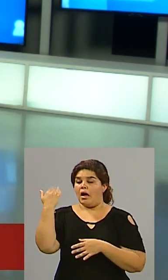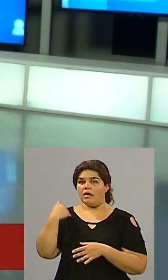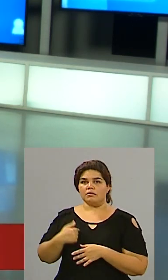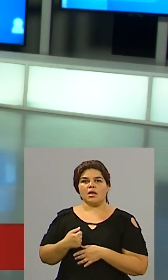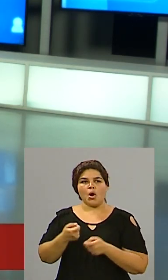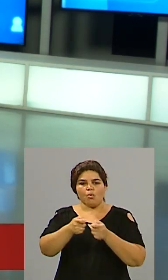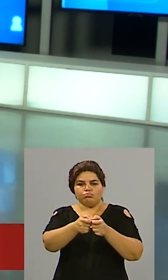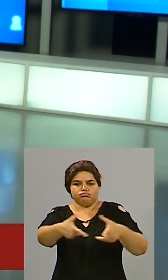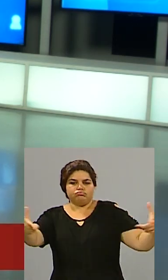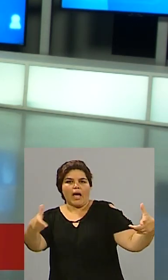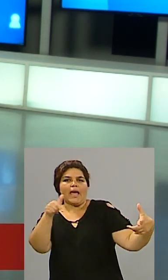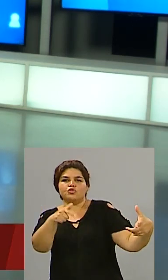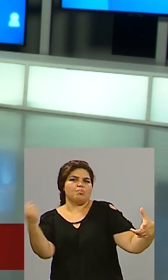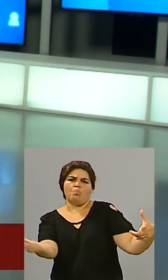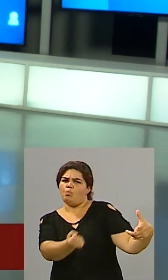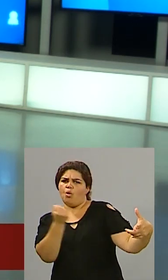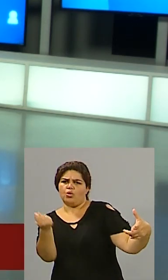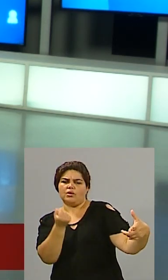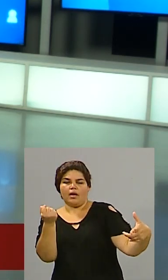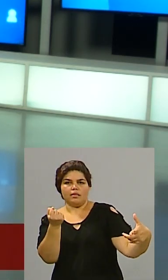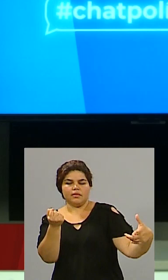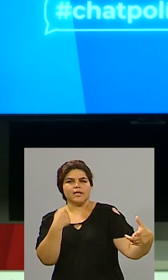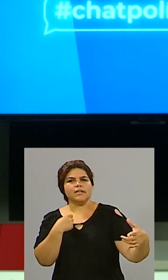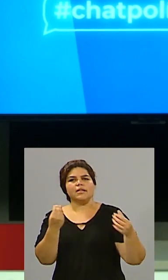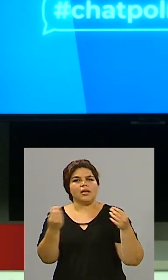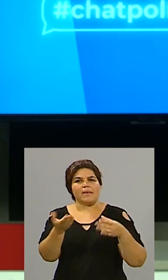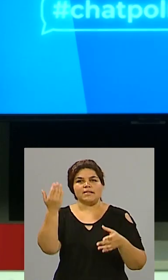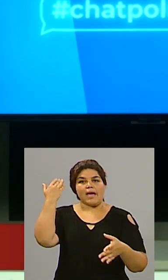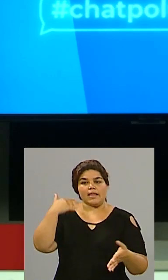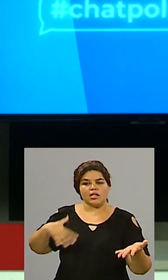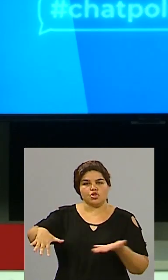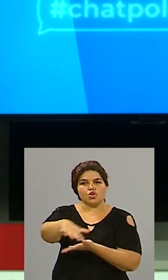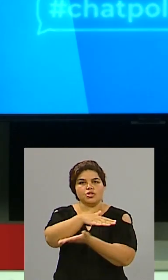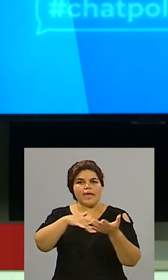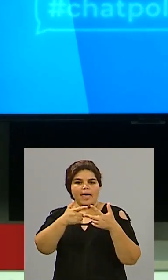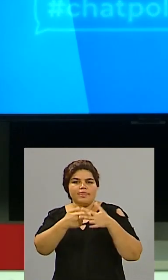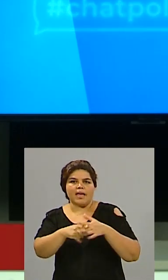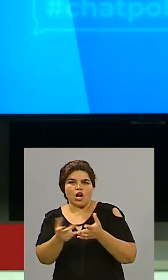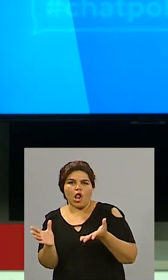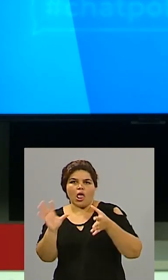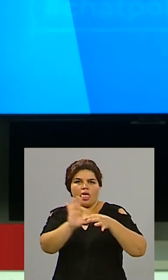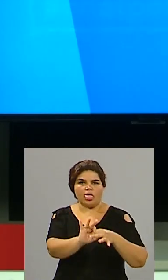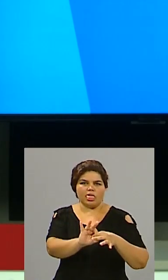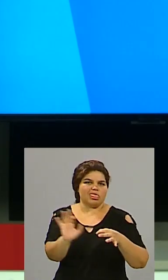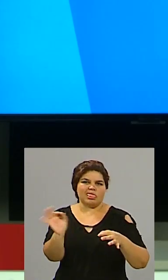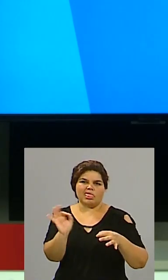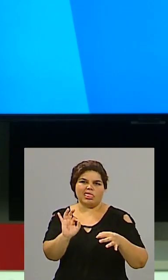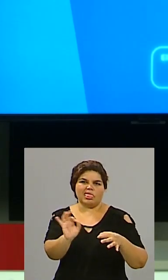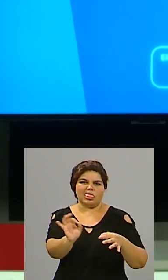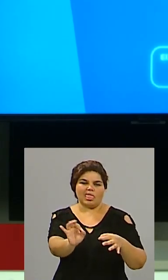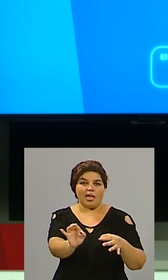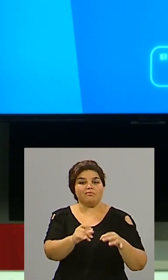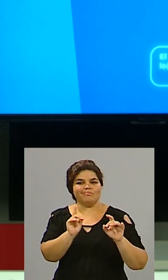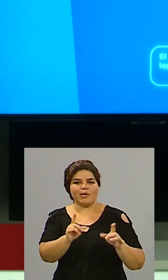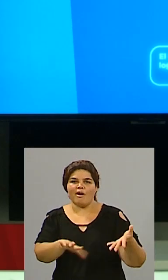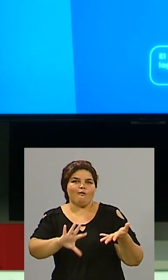¿no? Hablábamos de sociedades no tecnificadas, sí, ¿no? Entonces, bueno, ese paradigma funcionaba en ese